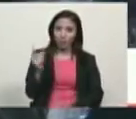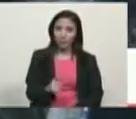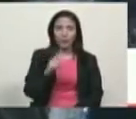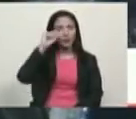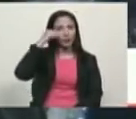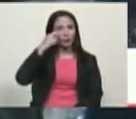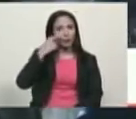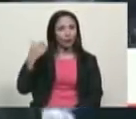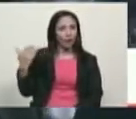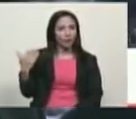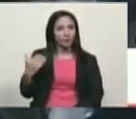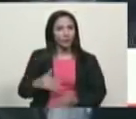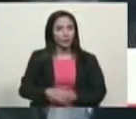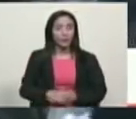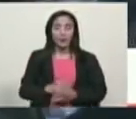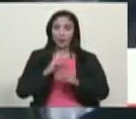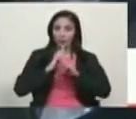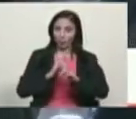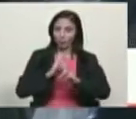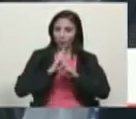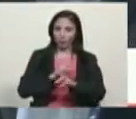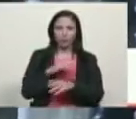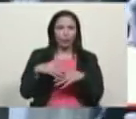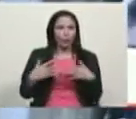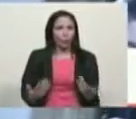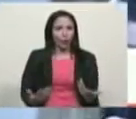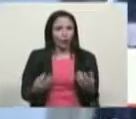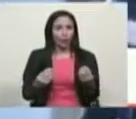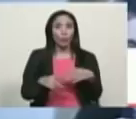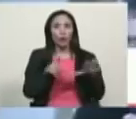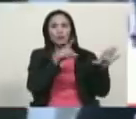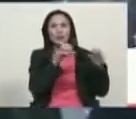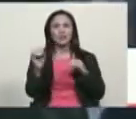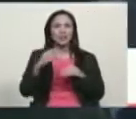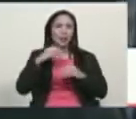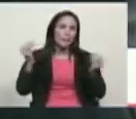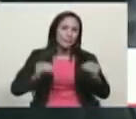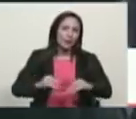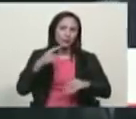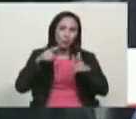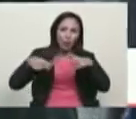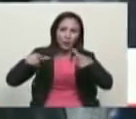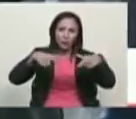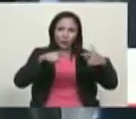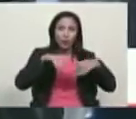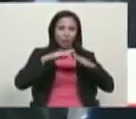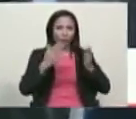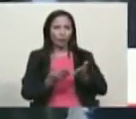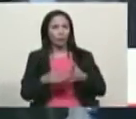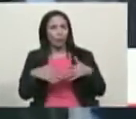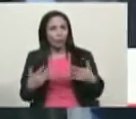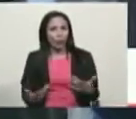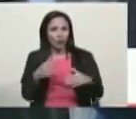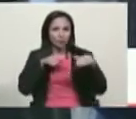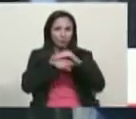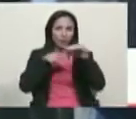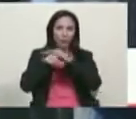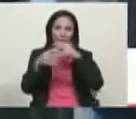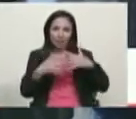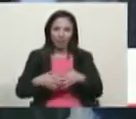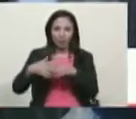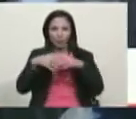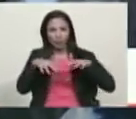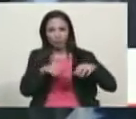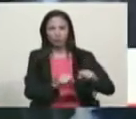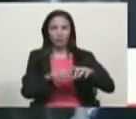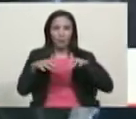no recuerdo, que dijera cuáles eran esos 60 o más oscuros rincones del mundo que las fuerzas de Estados Unidos